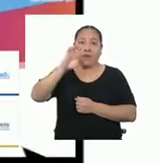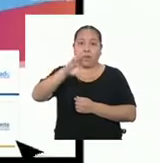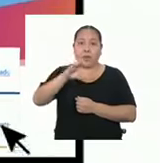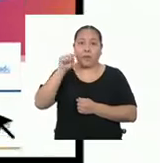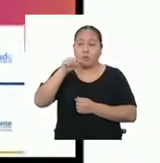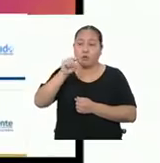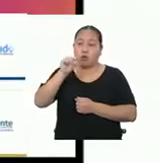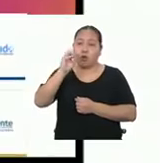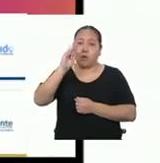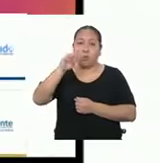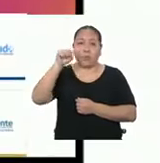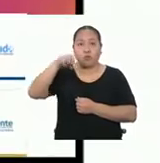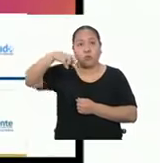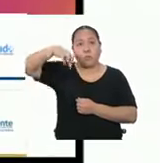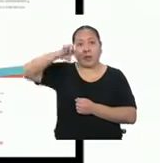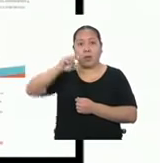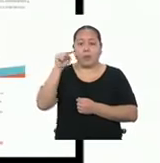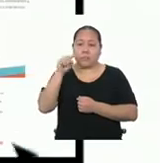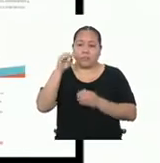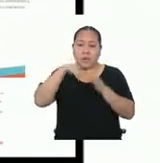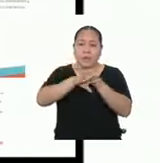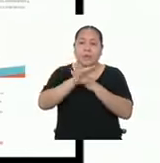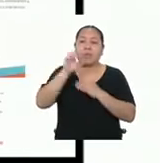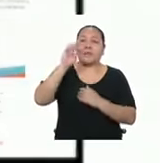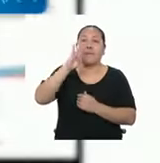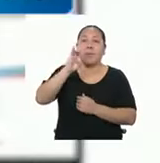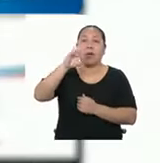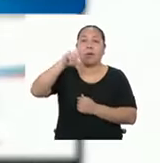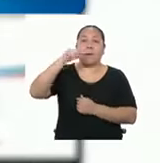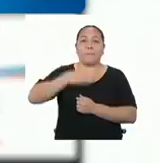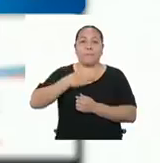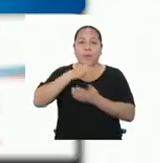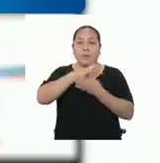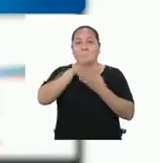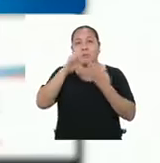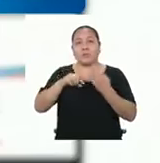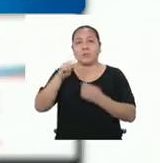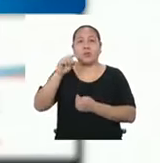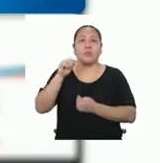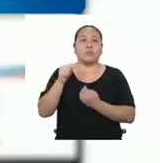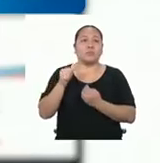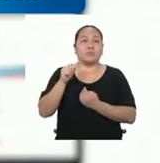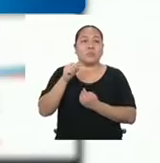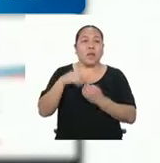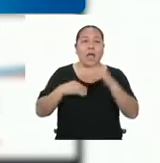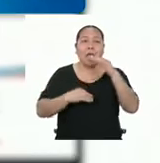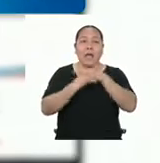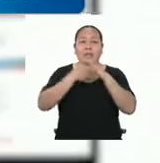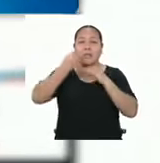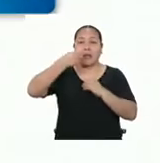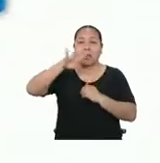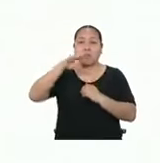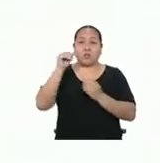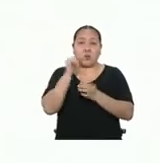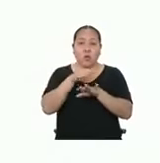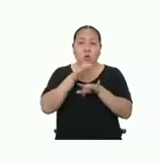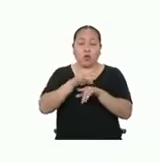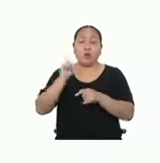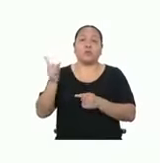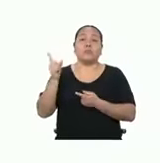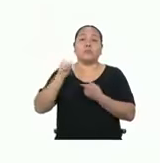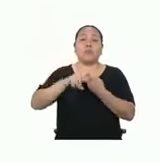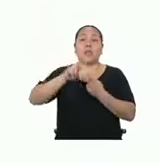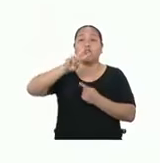.pe Clic Beca Mi Vocación Técnica Constitución Virtual hasta el 14 de julio del 2020